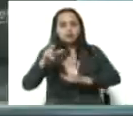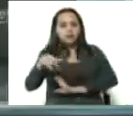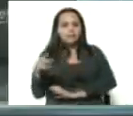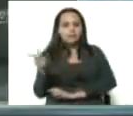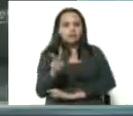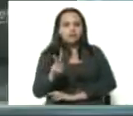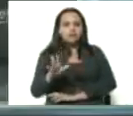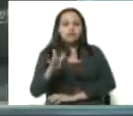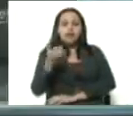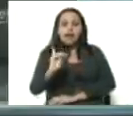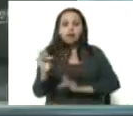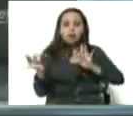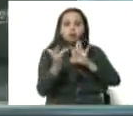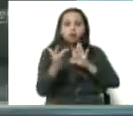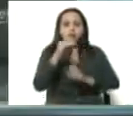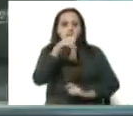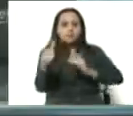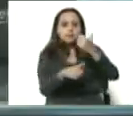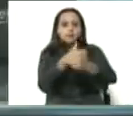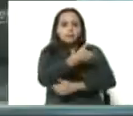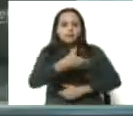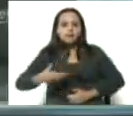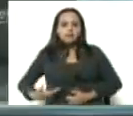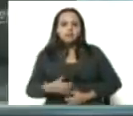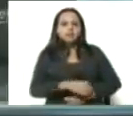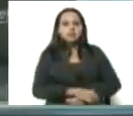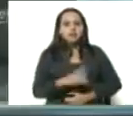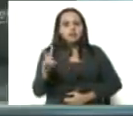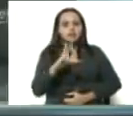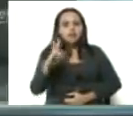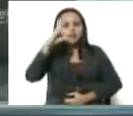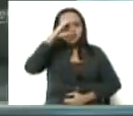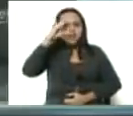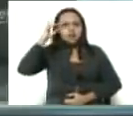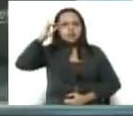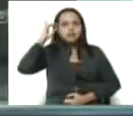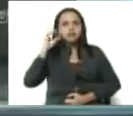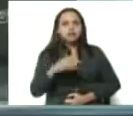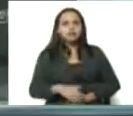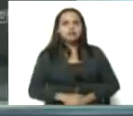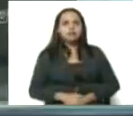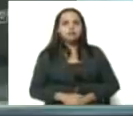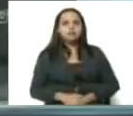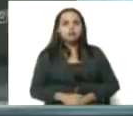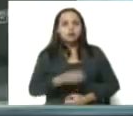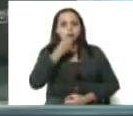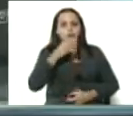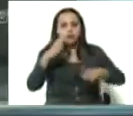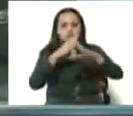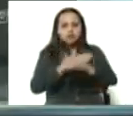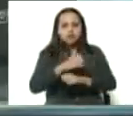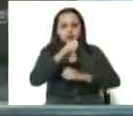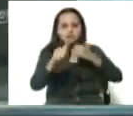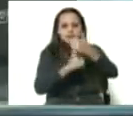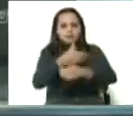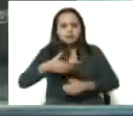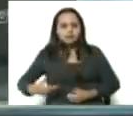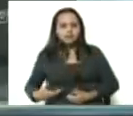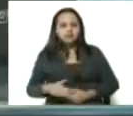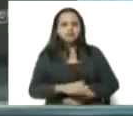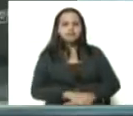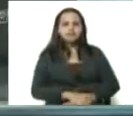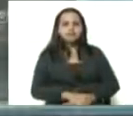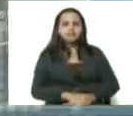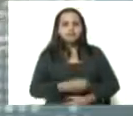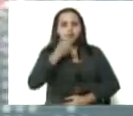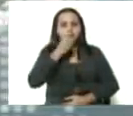Y tenemos vía telefónica a la vicepresidenta ejecutiva de la República, Delcy Rodríguez. Buenas noches, vicepresidenta, la escuchamos.